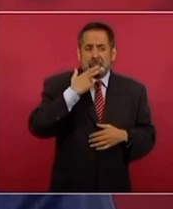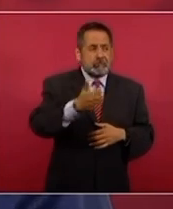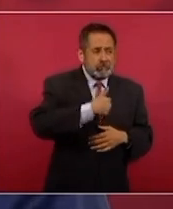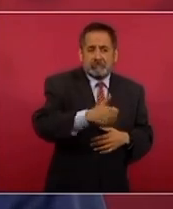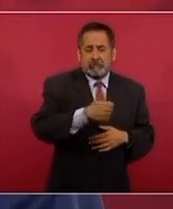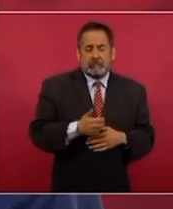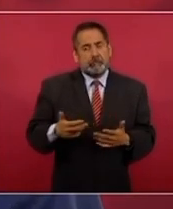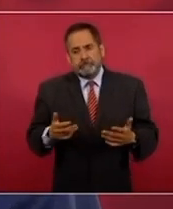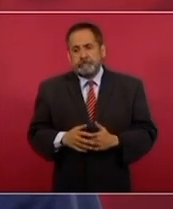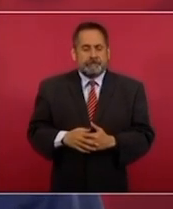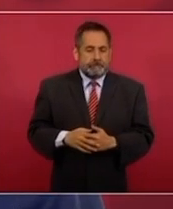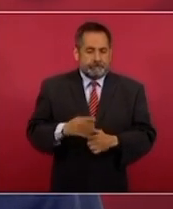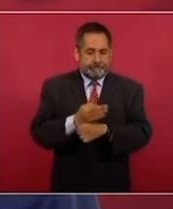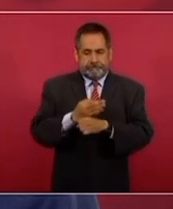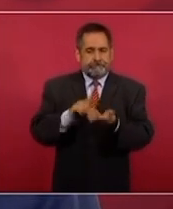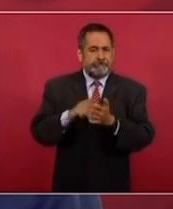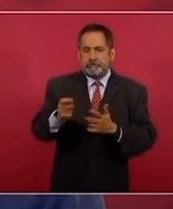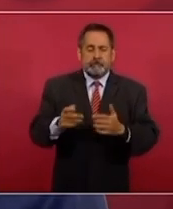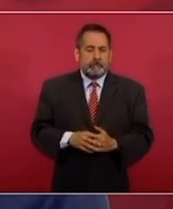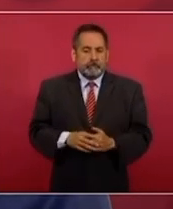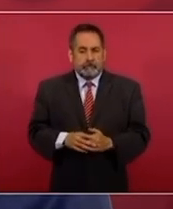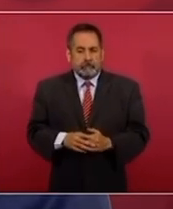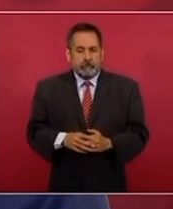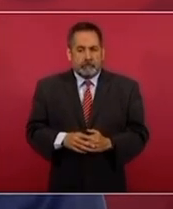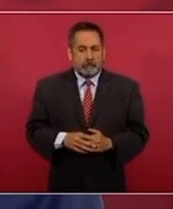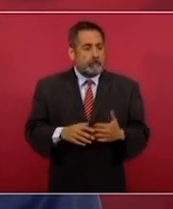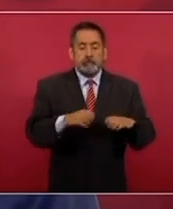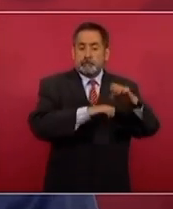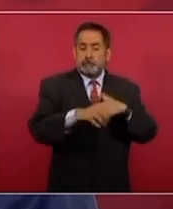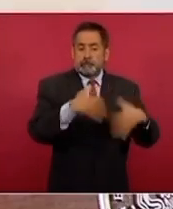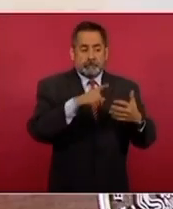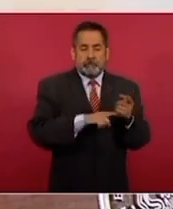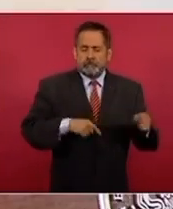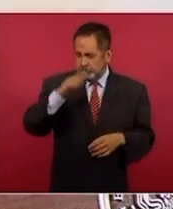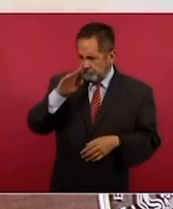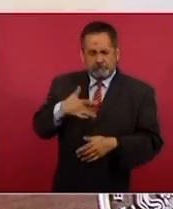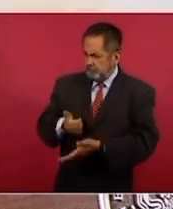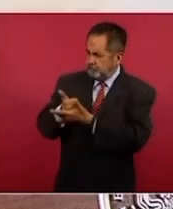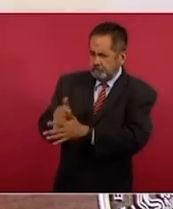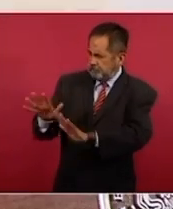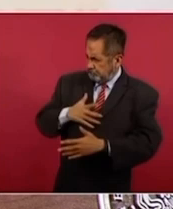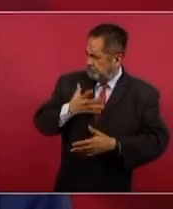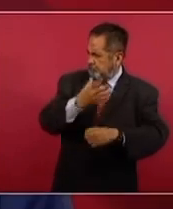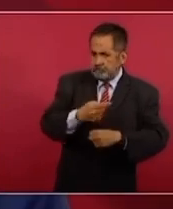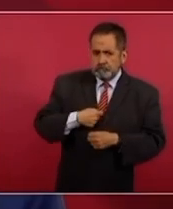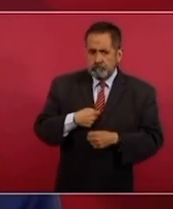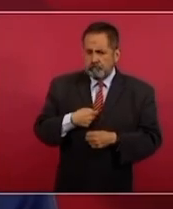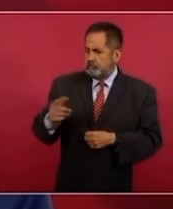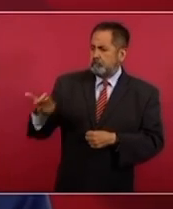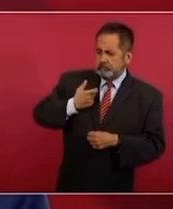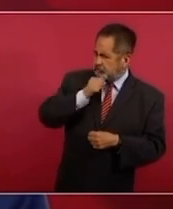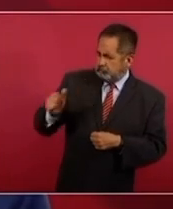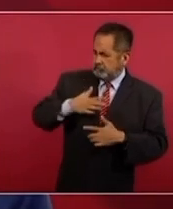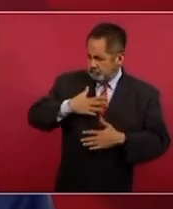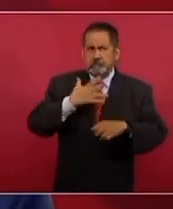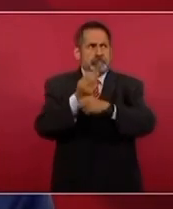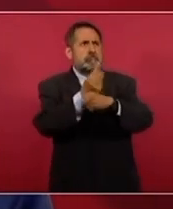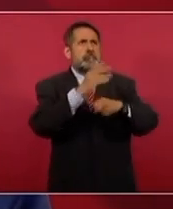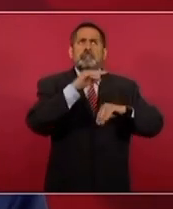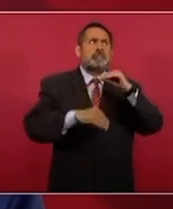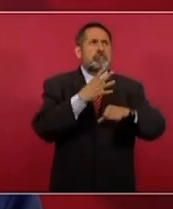en este caso las empresas deciden ayudar sin cobrar